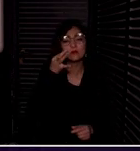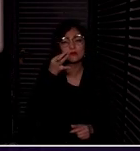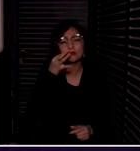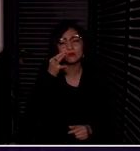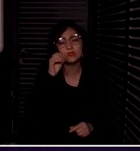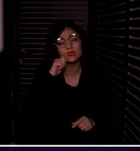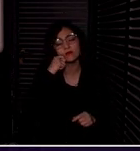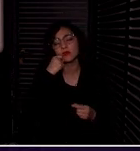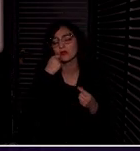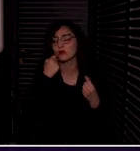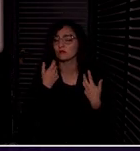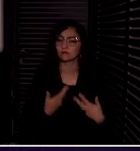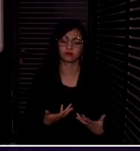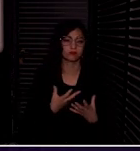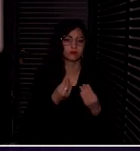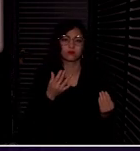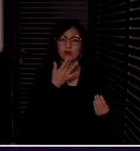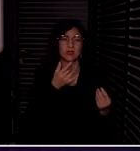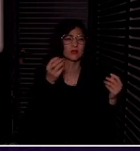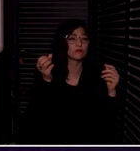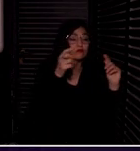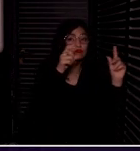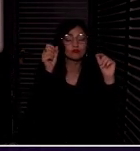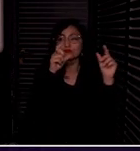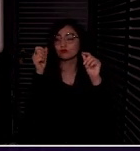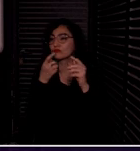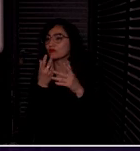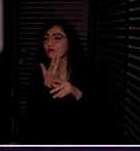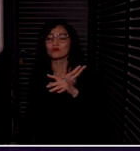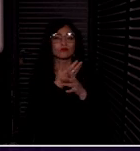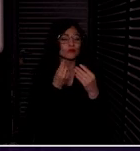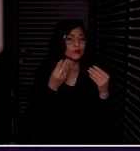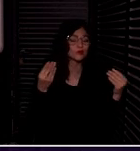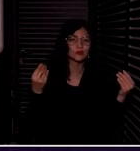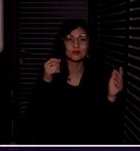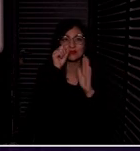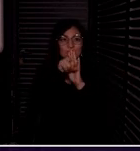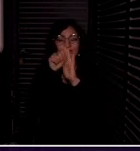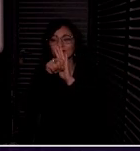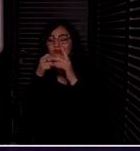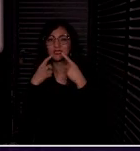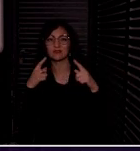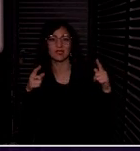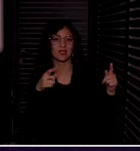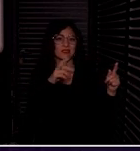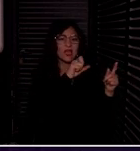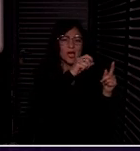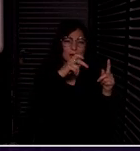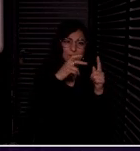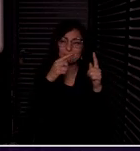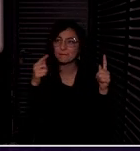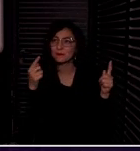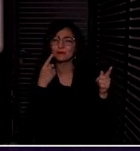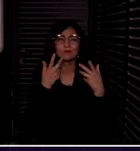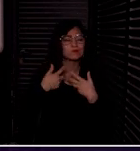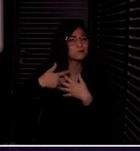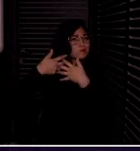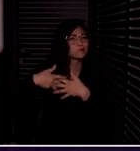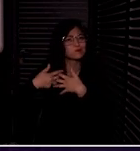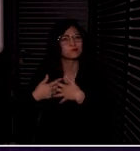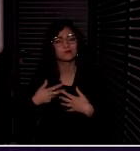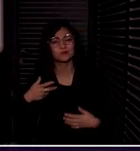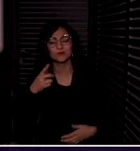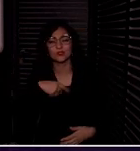por saturación de oferta. Esto es un problema que no lo vamos a abordar en la charla, pero que deberíamos reflexionar, que es la ecología